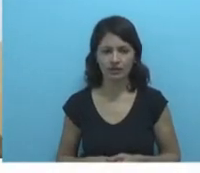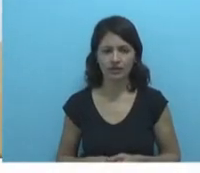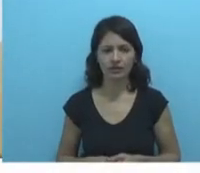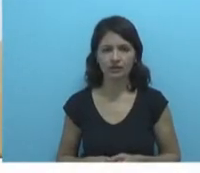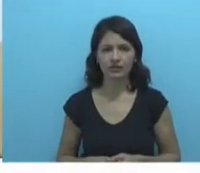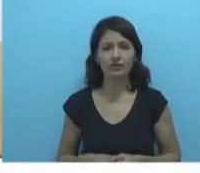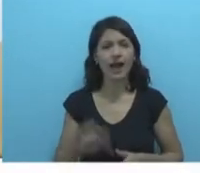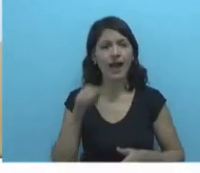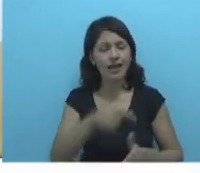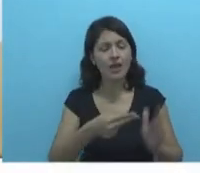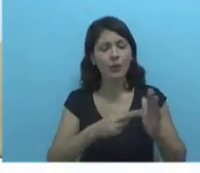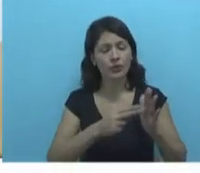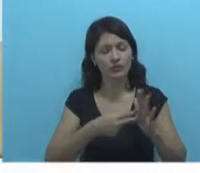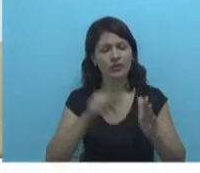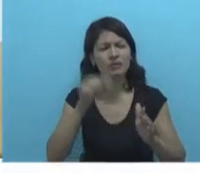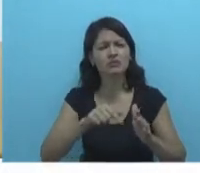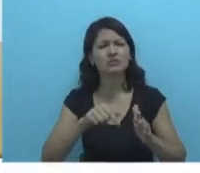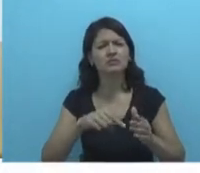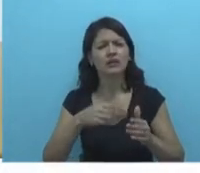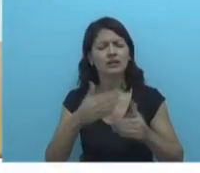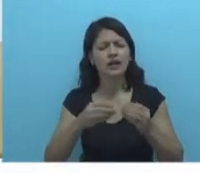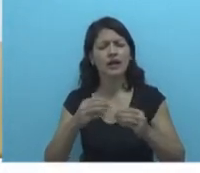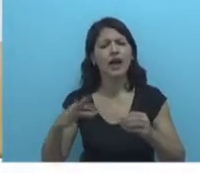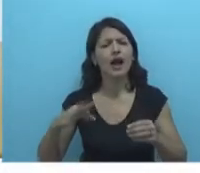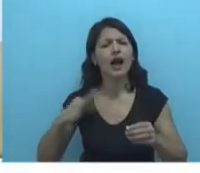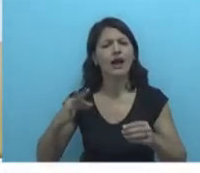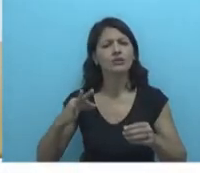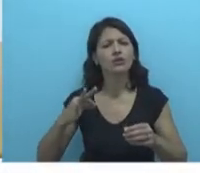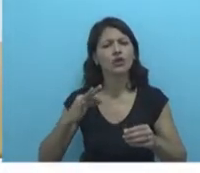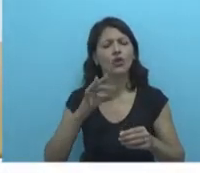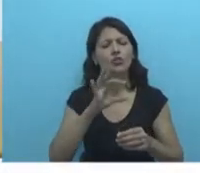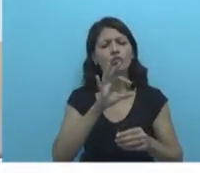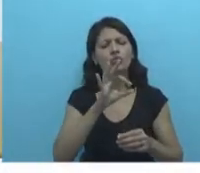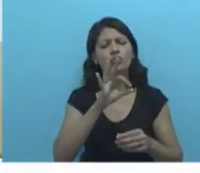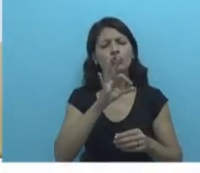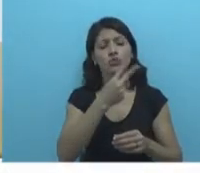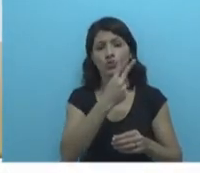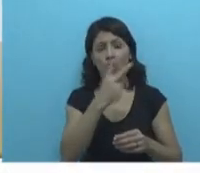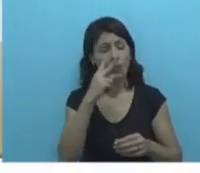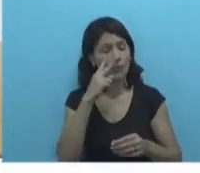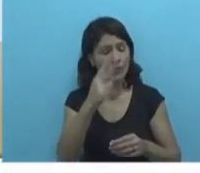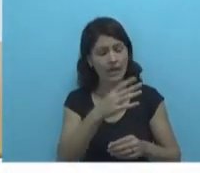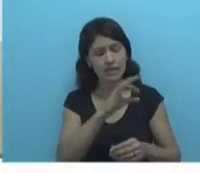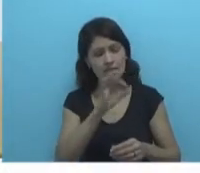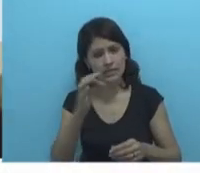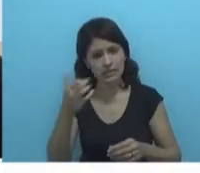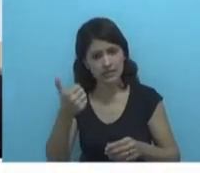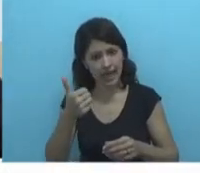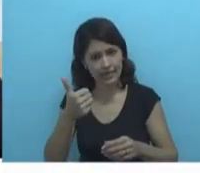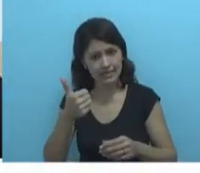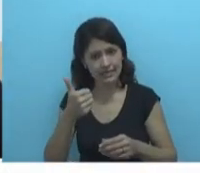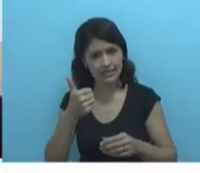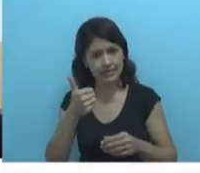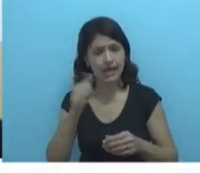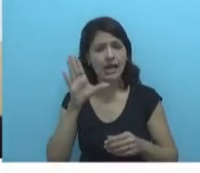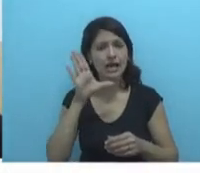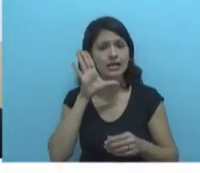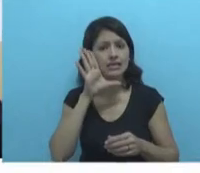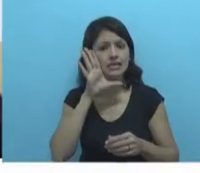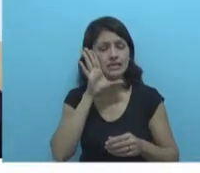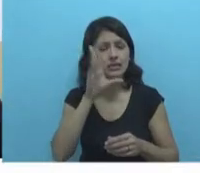animales. ¿Qué provocó eso? Que en el año 2006 teníamos, le digo exactamente,